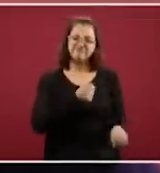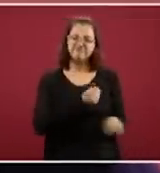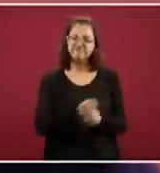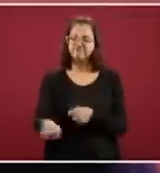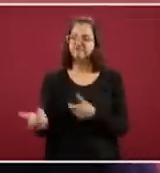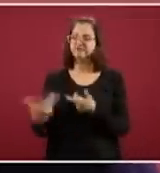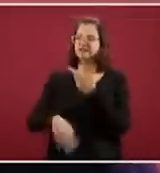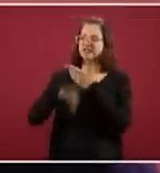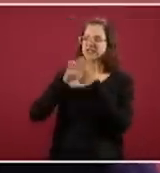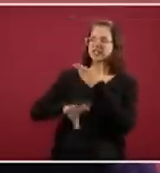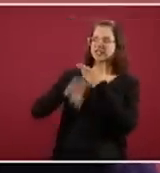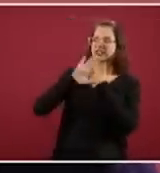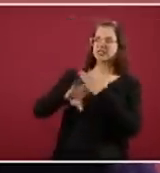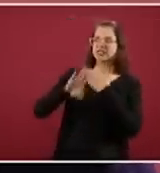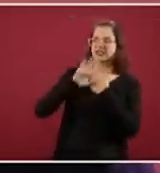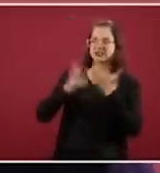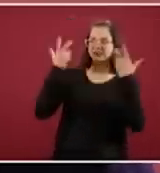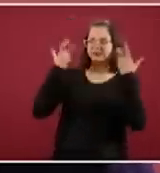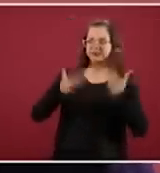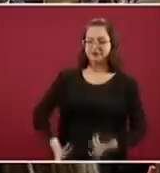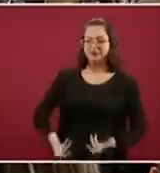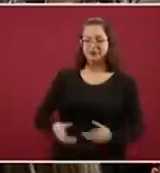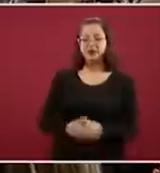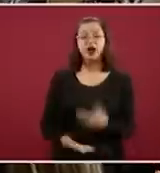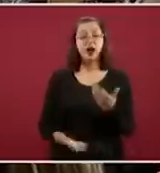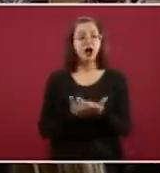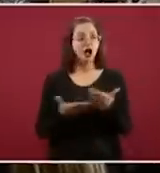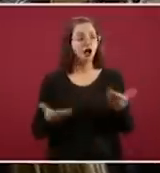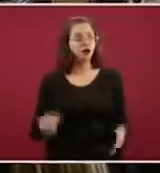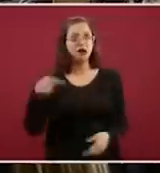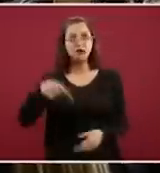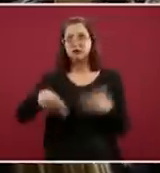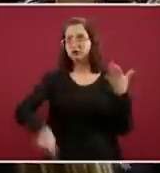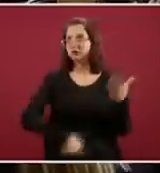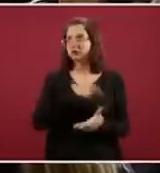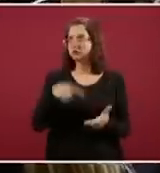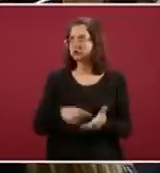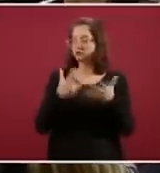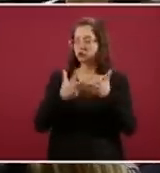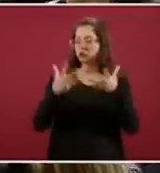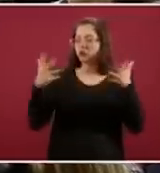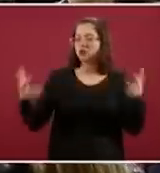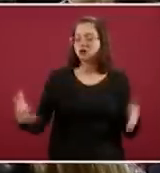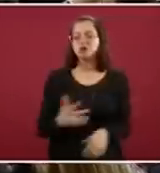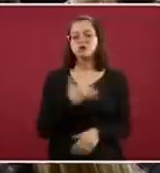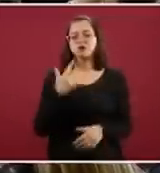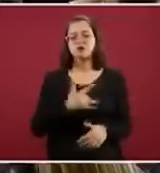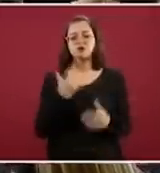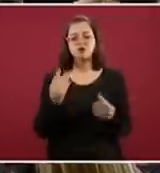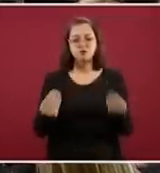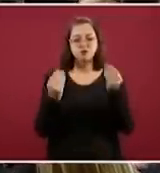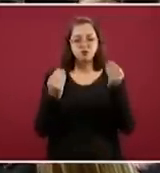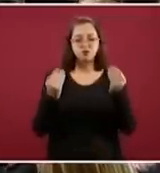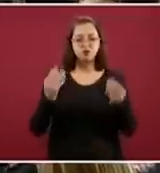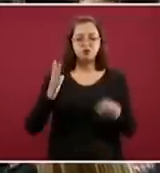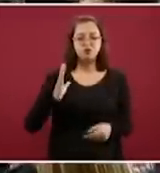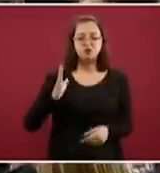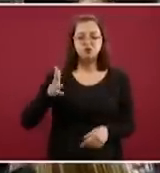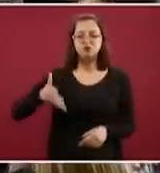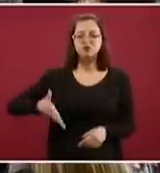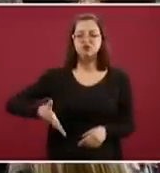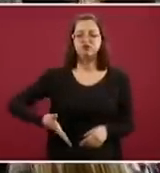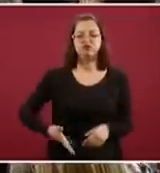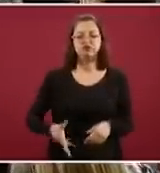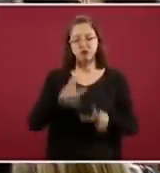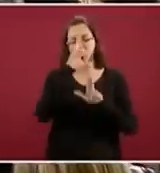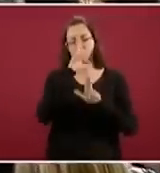me encuentro en este Palacio Nacional con mucho orgullo y honor